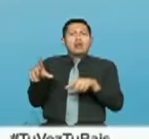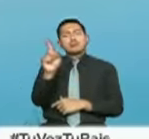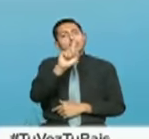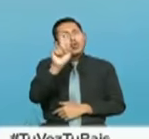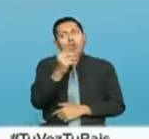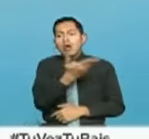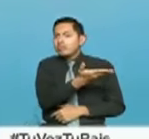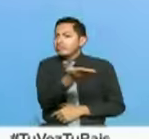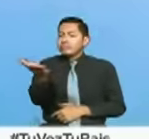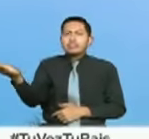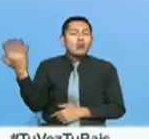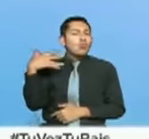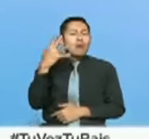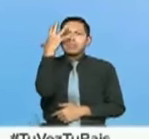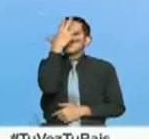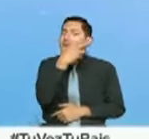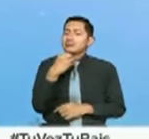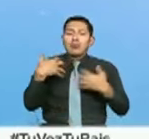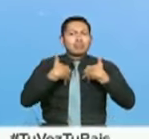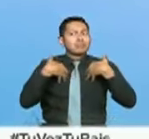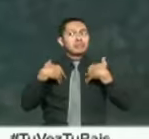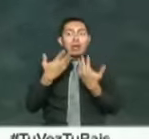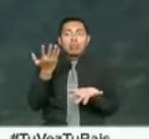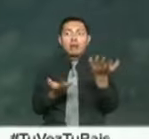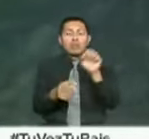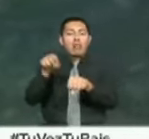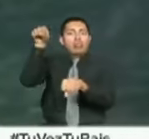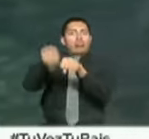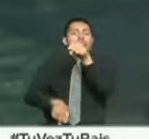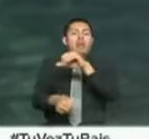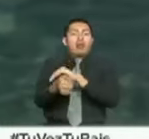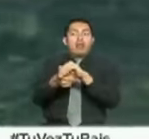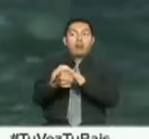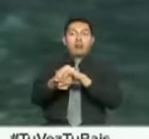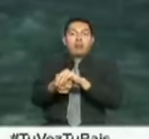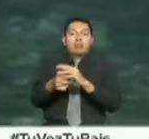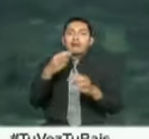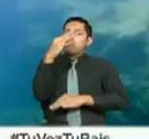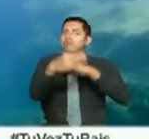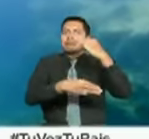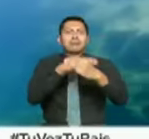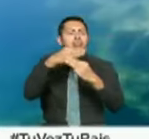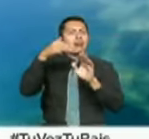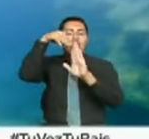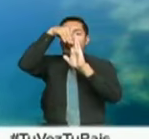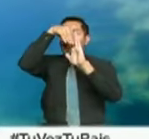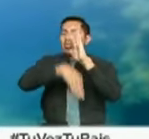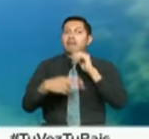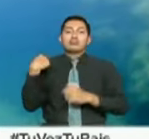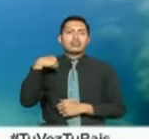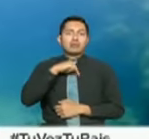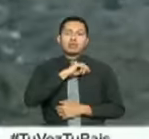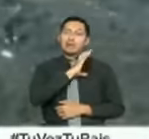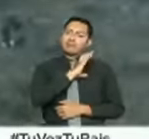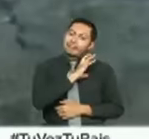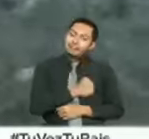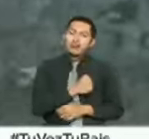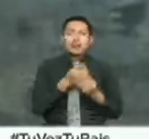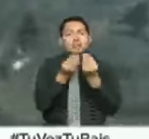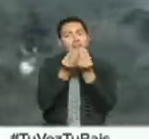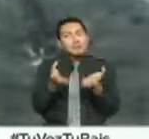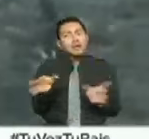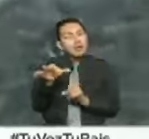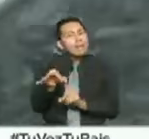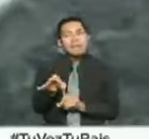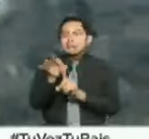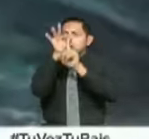es un molde irrepetible. Si algo le pasa a estas islas, acabaremos por lamentarlo y acabaremos por perder algo